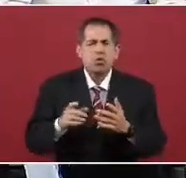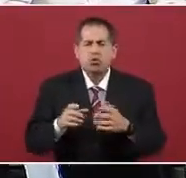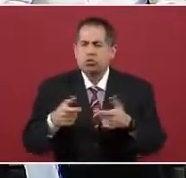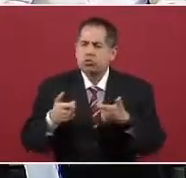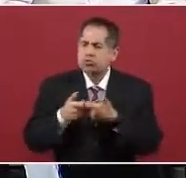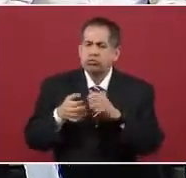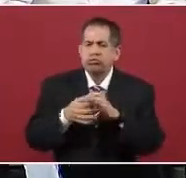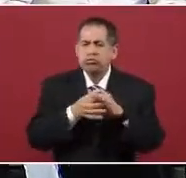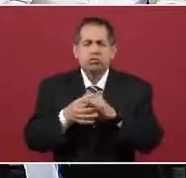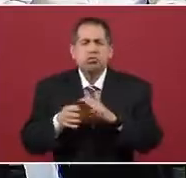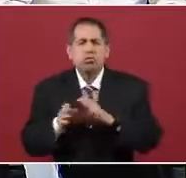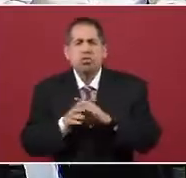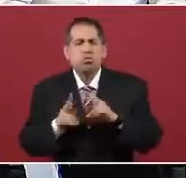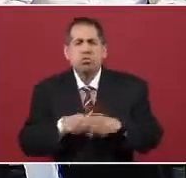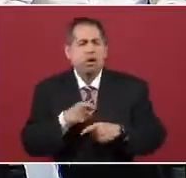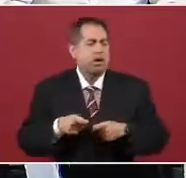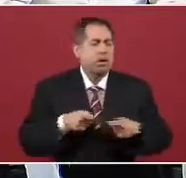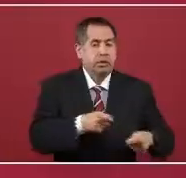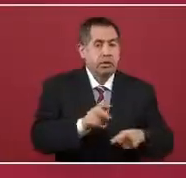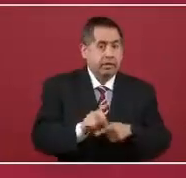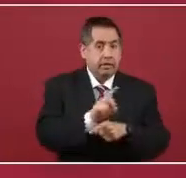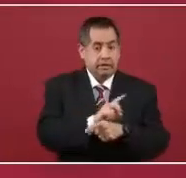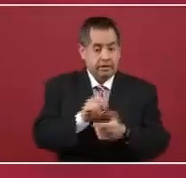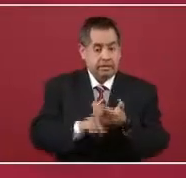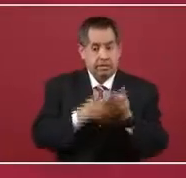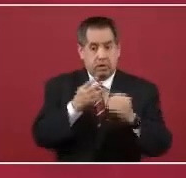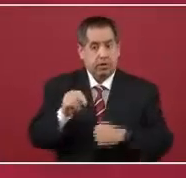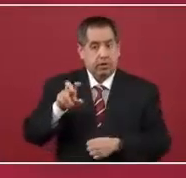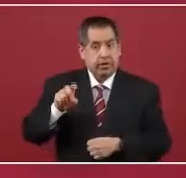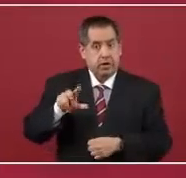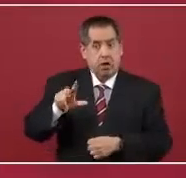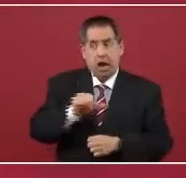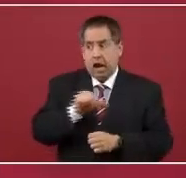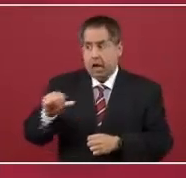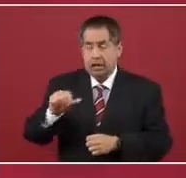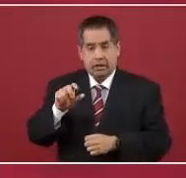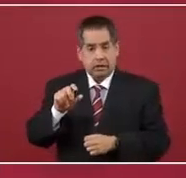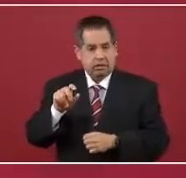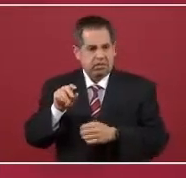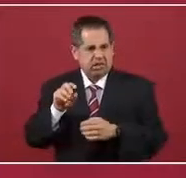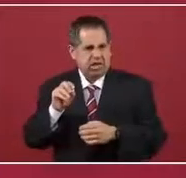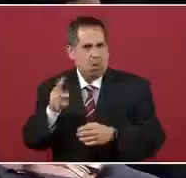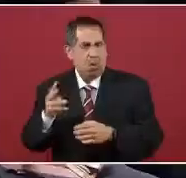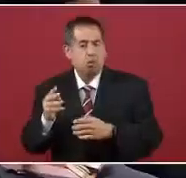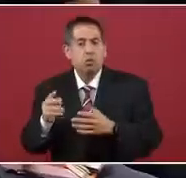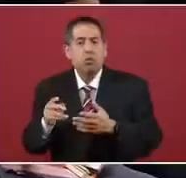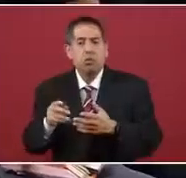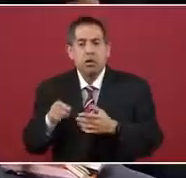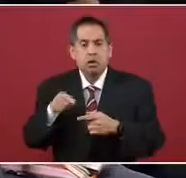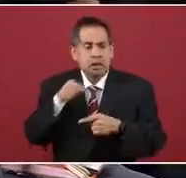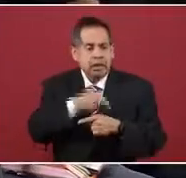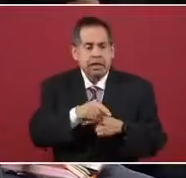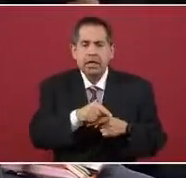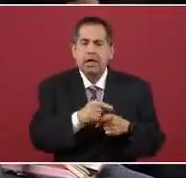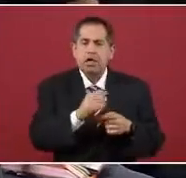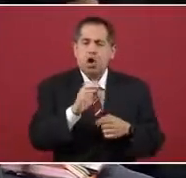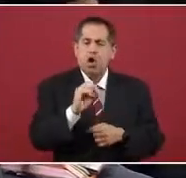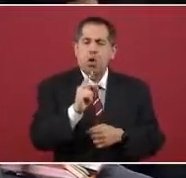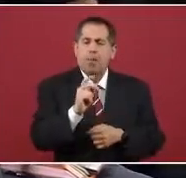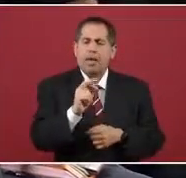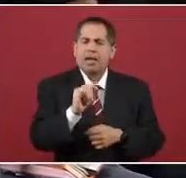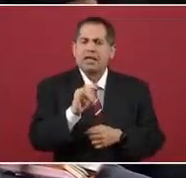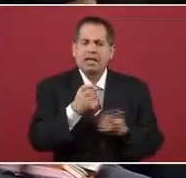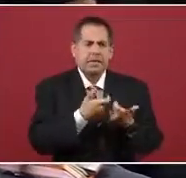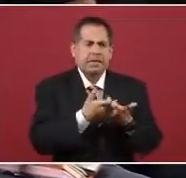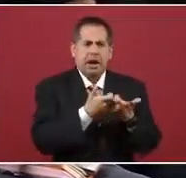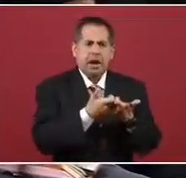cooperativas? Porque desde 1938 hasta el 94 se convirtieron en un ente productor y de ahorro para